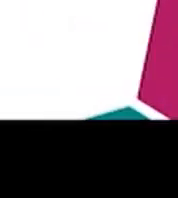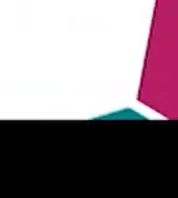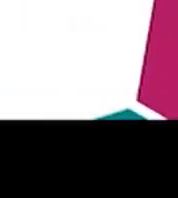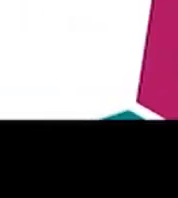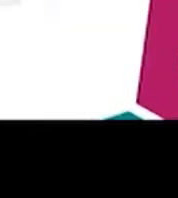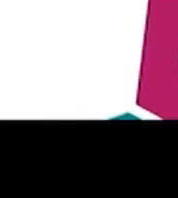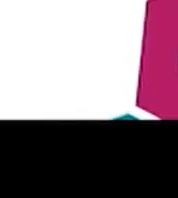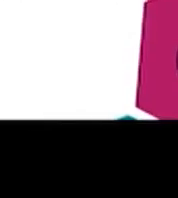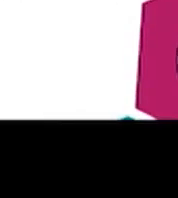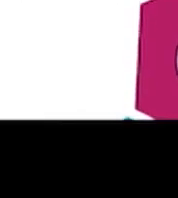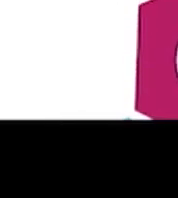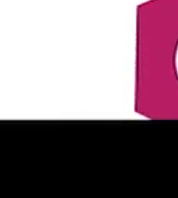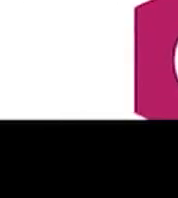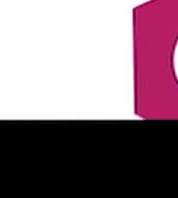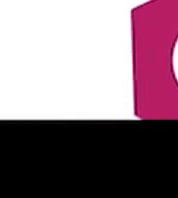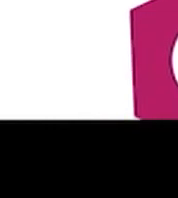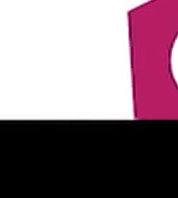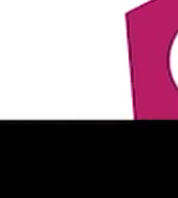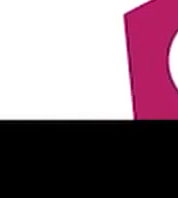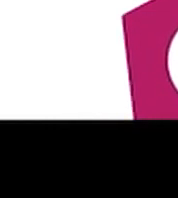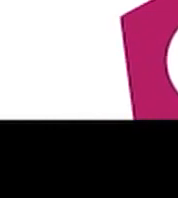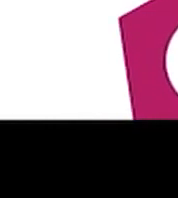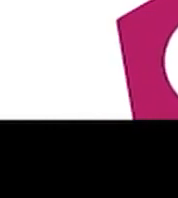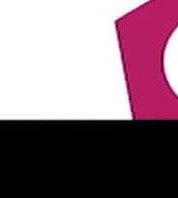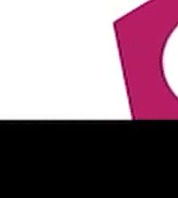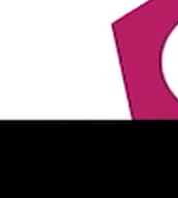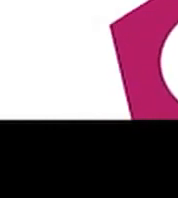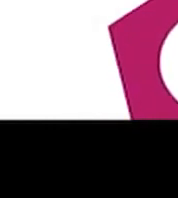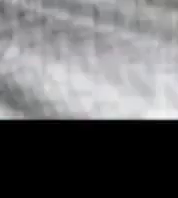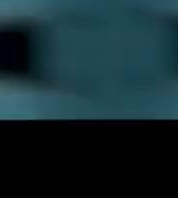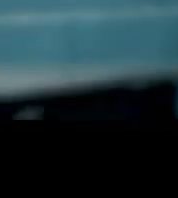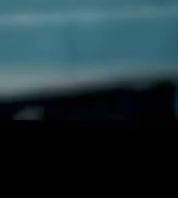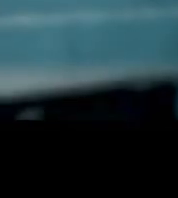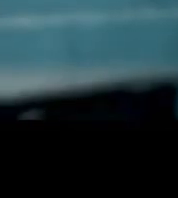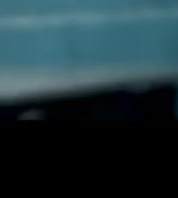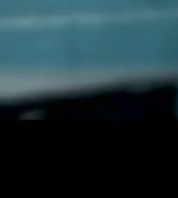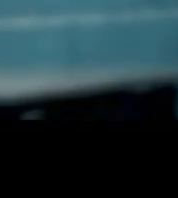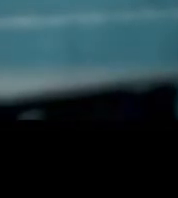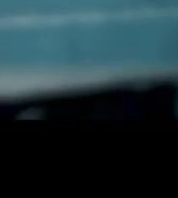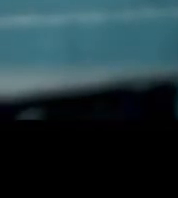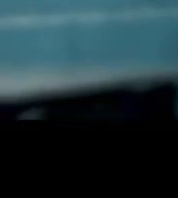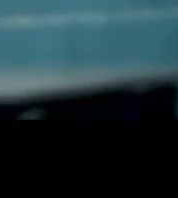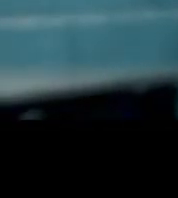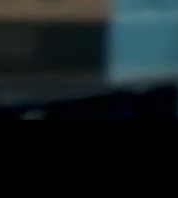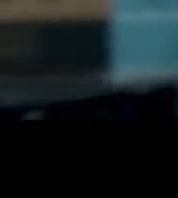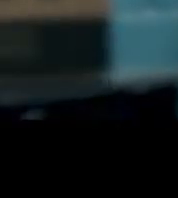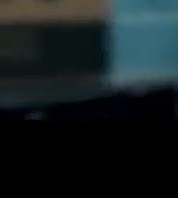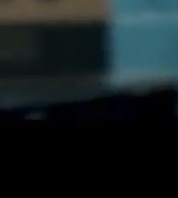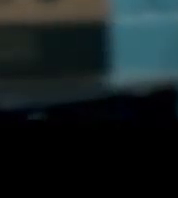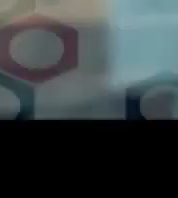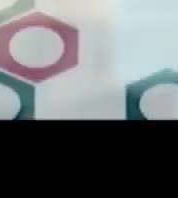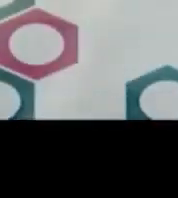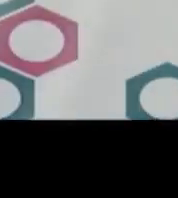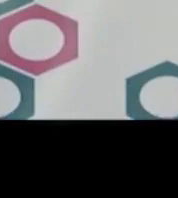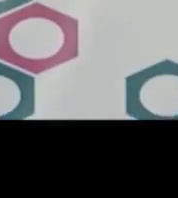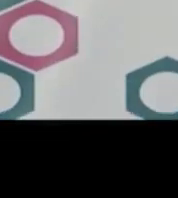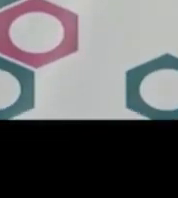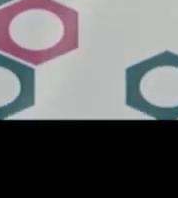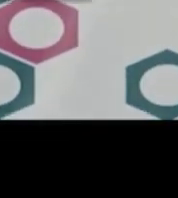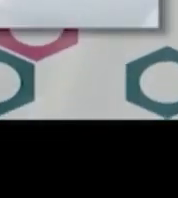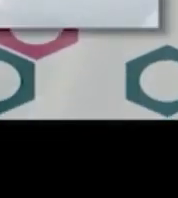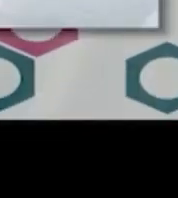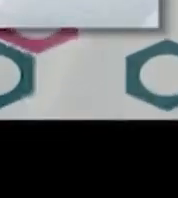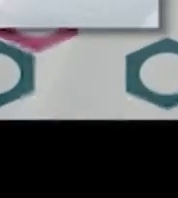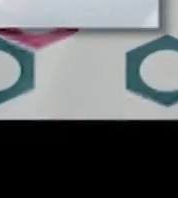o pedir ayuda a una persona costarricense mayor de edad de su confianza. Además, cada junta receptora contará con